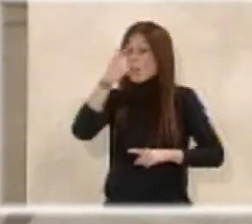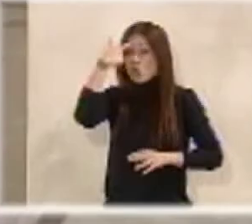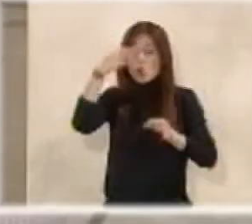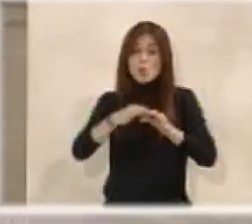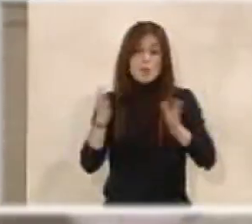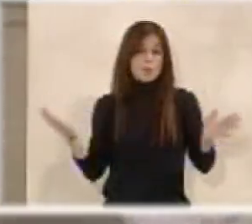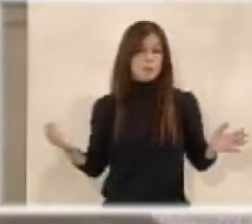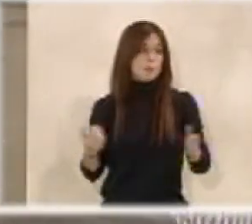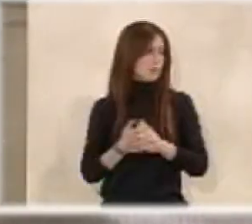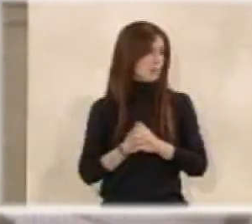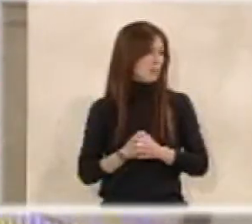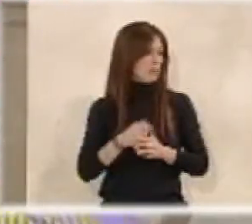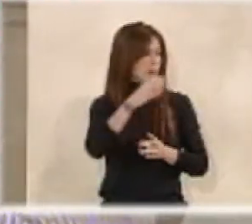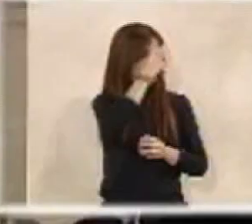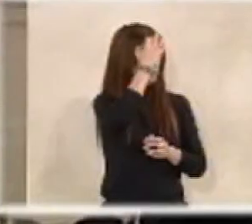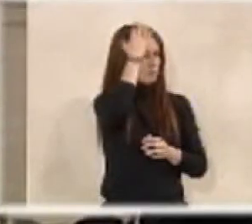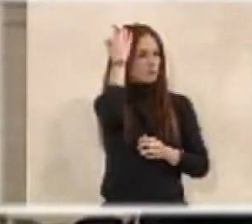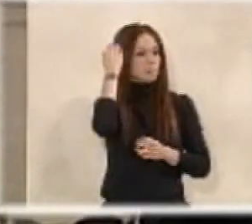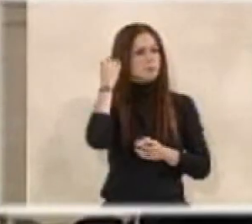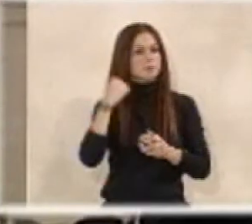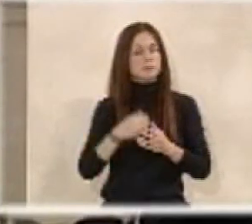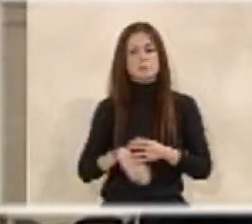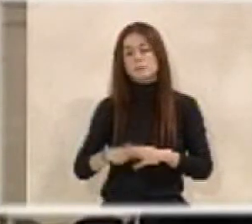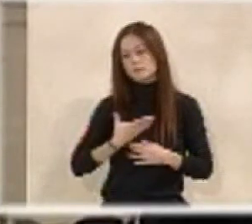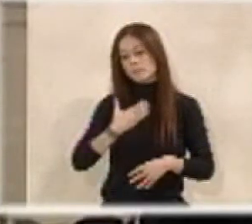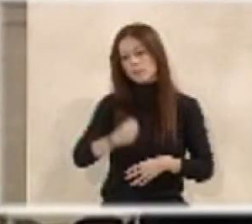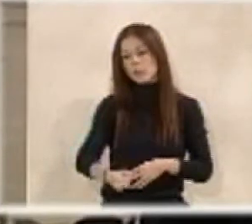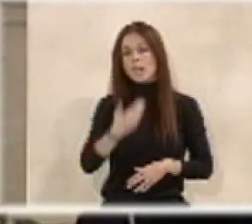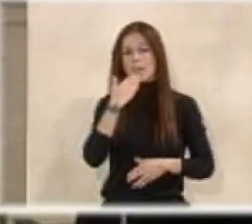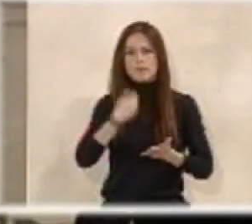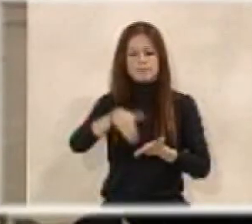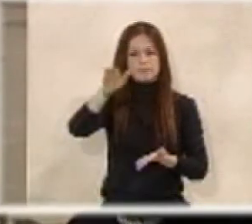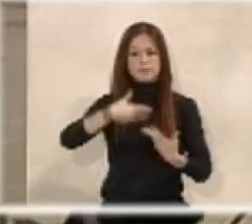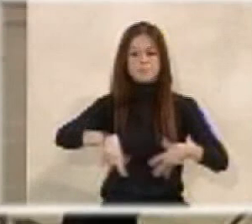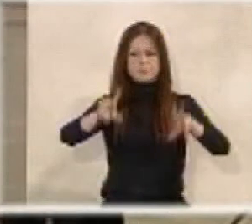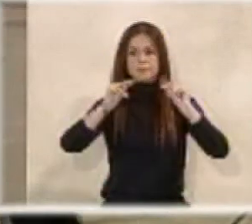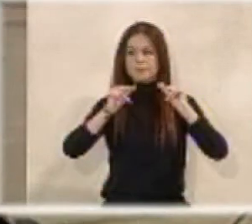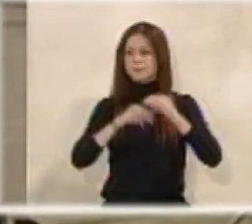que habría que hacer. Muchas gracias, señor Esteban. Se levanta la sesión.